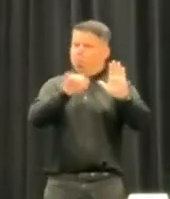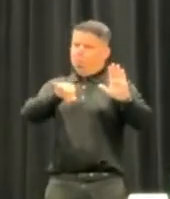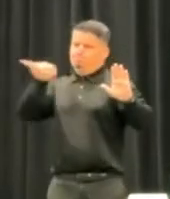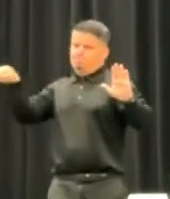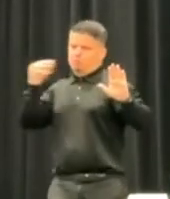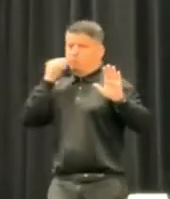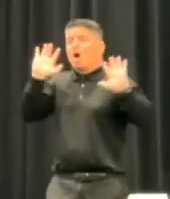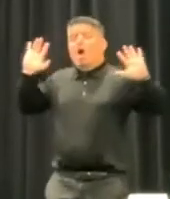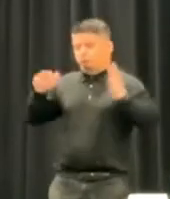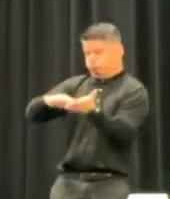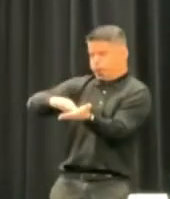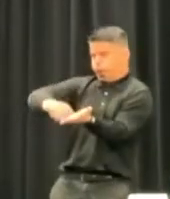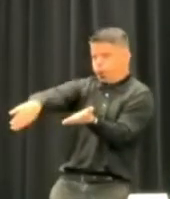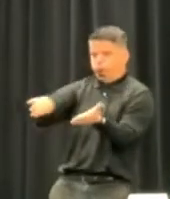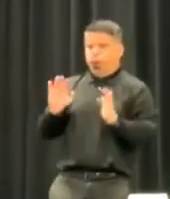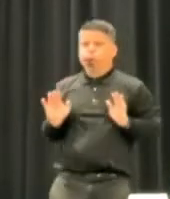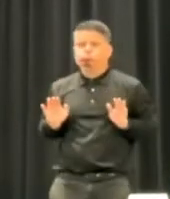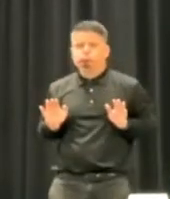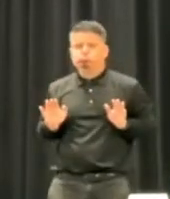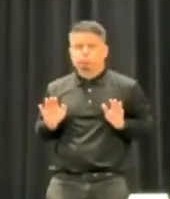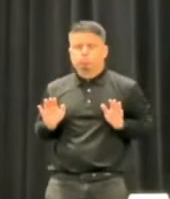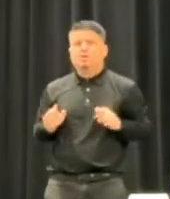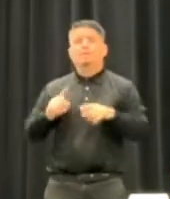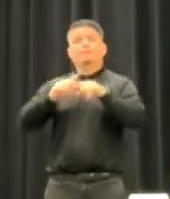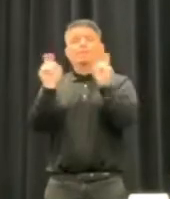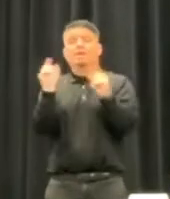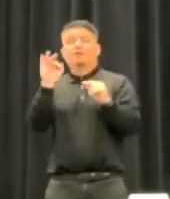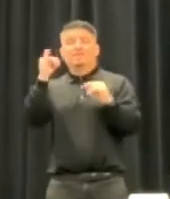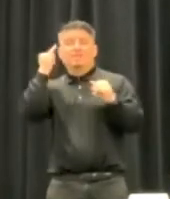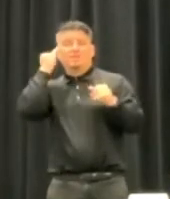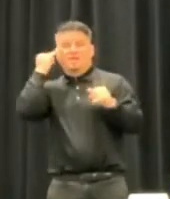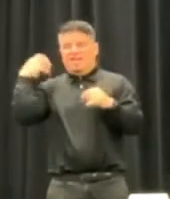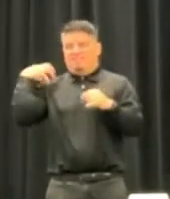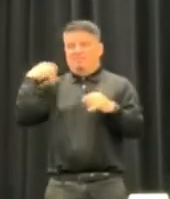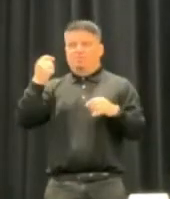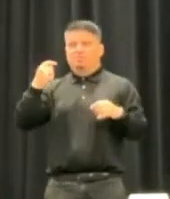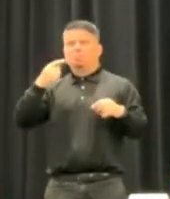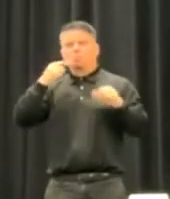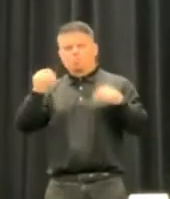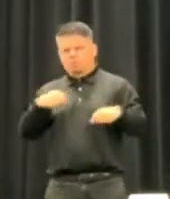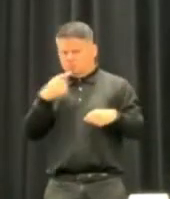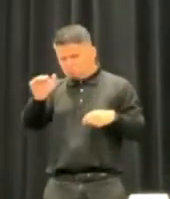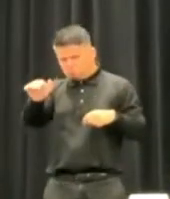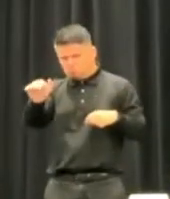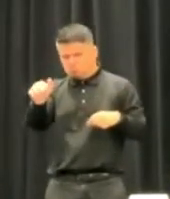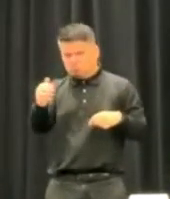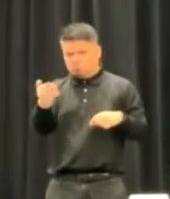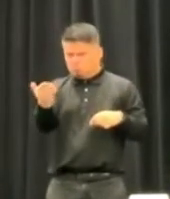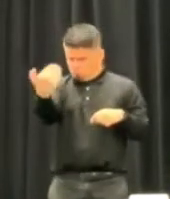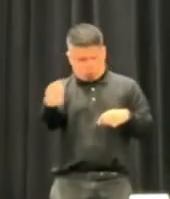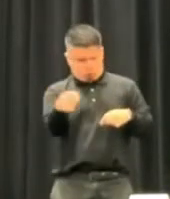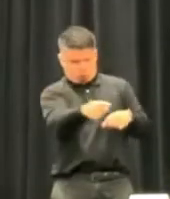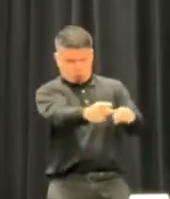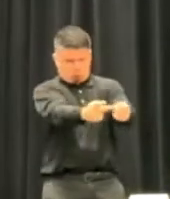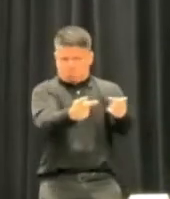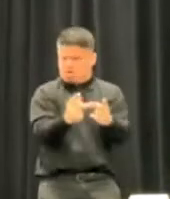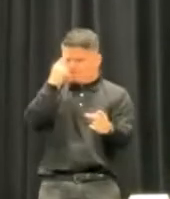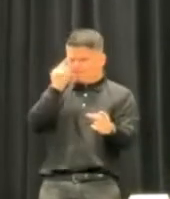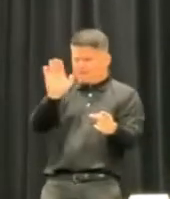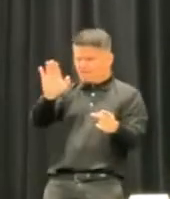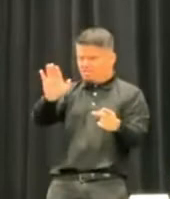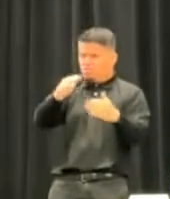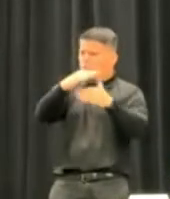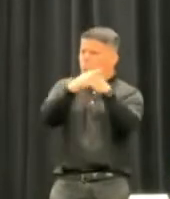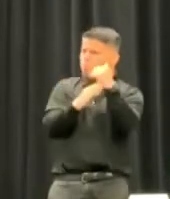el patrono que puedo ofrecerle a su empleado el espacio correcto el protocolo de la guía y